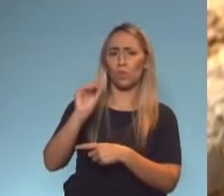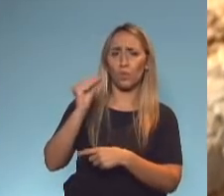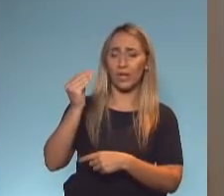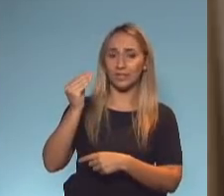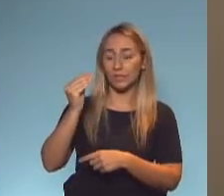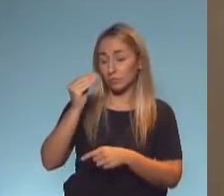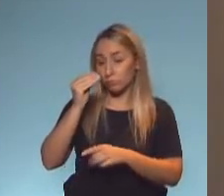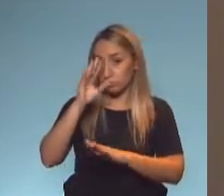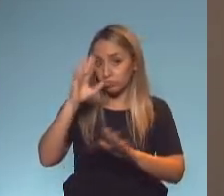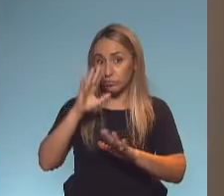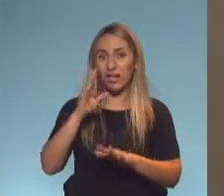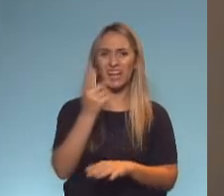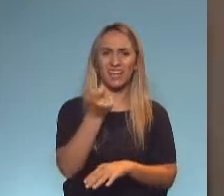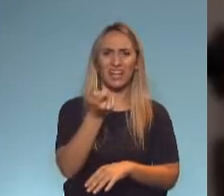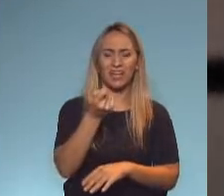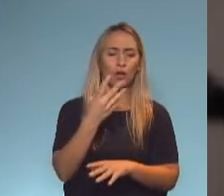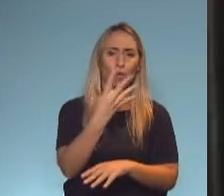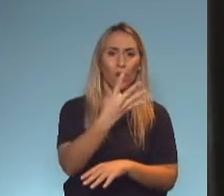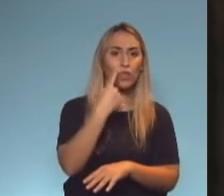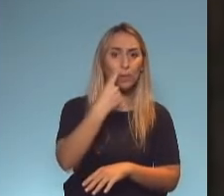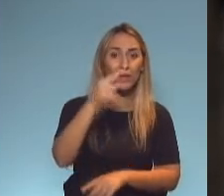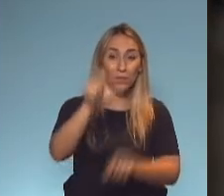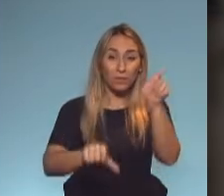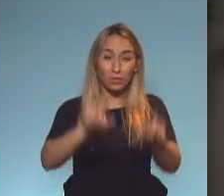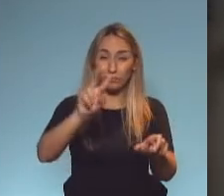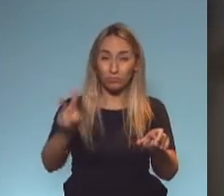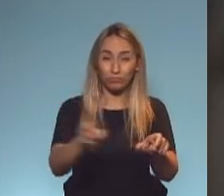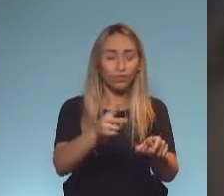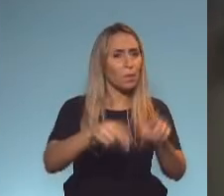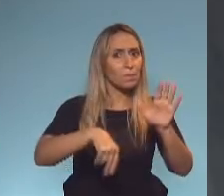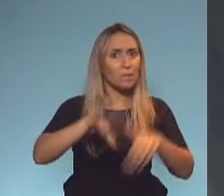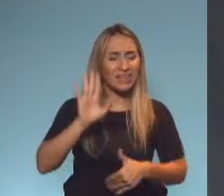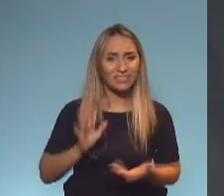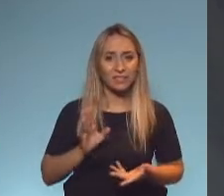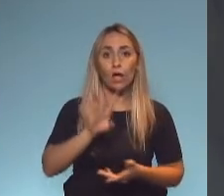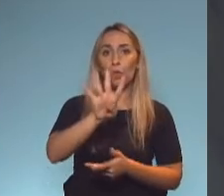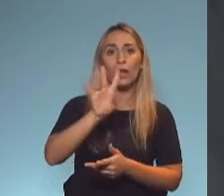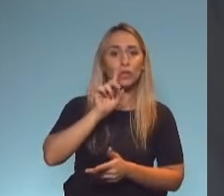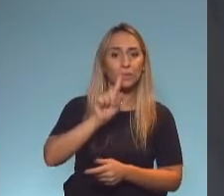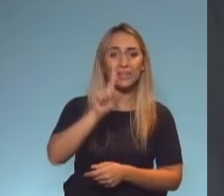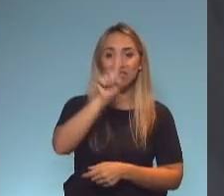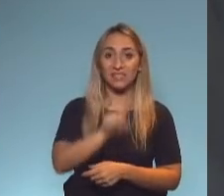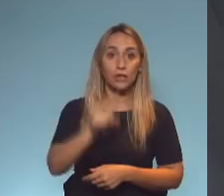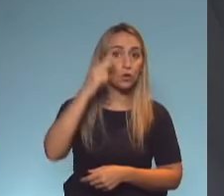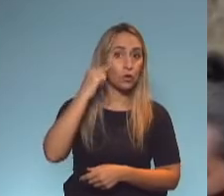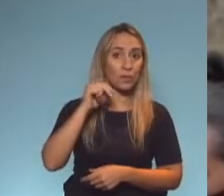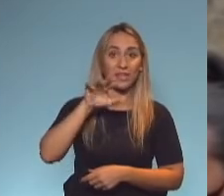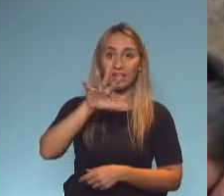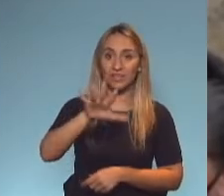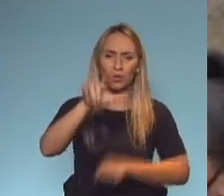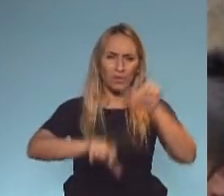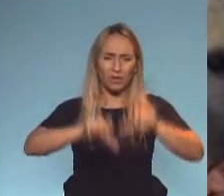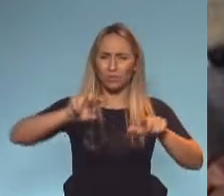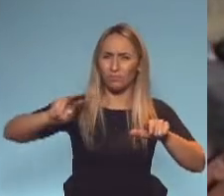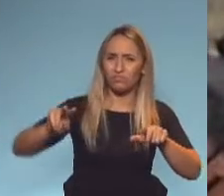más de 4 mil muertos 4 mil 195 fallecimientos lo cual